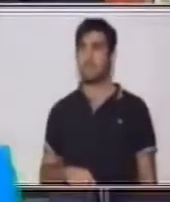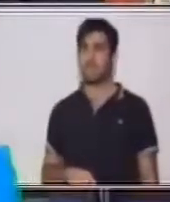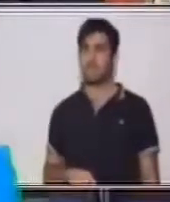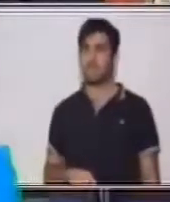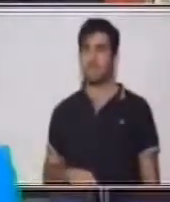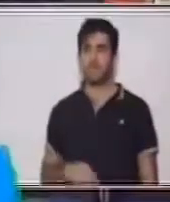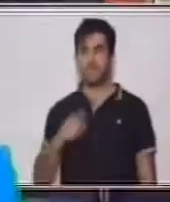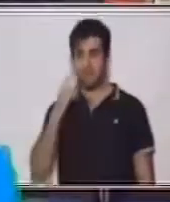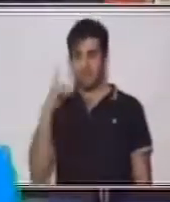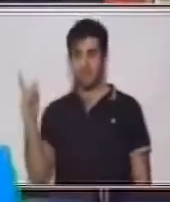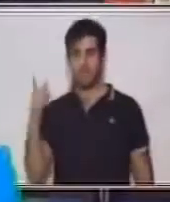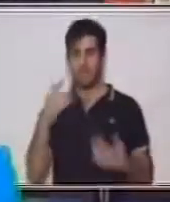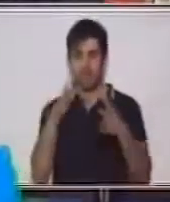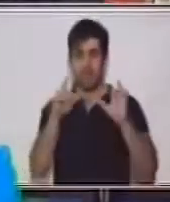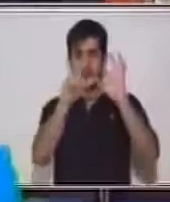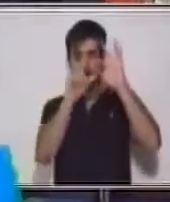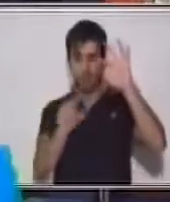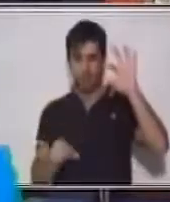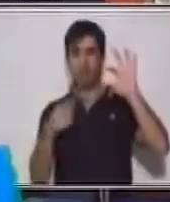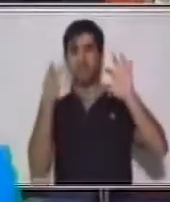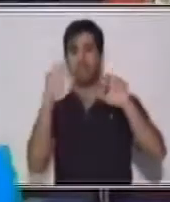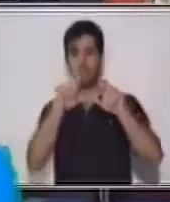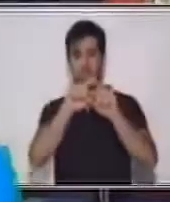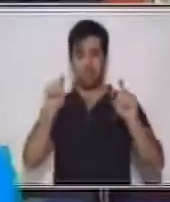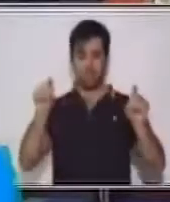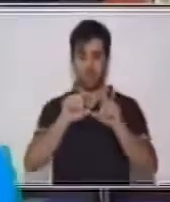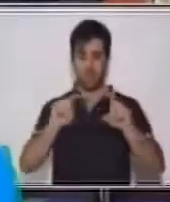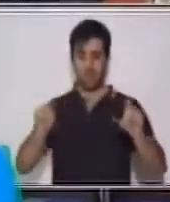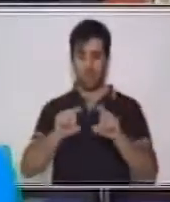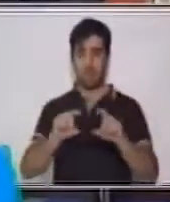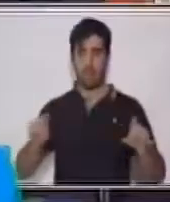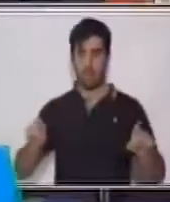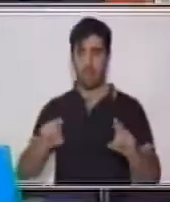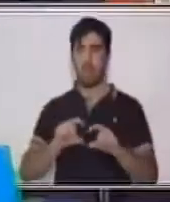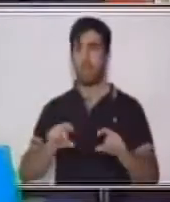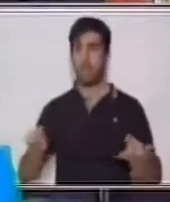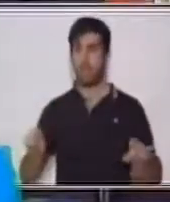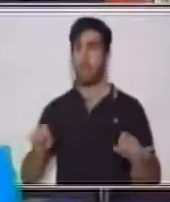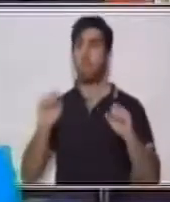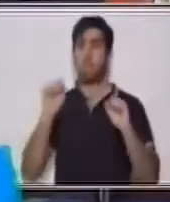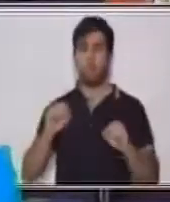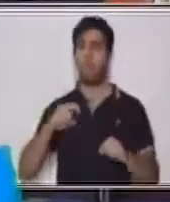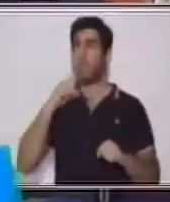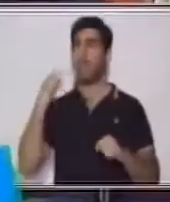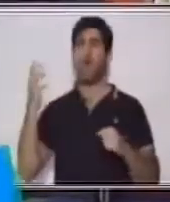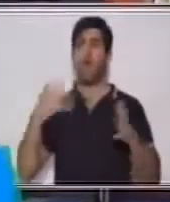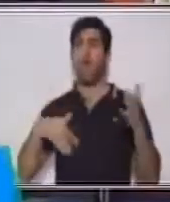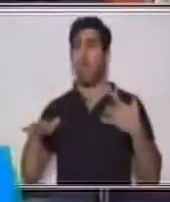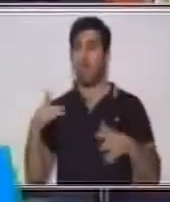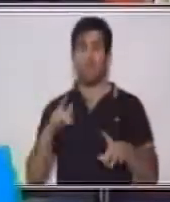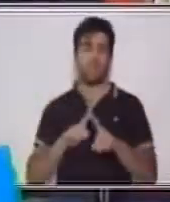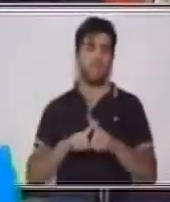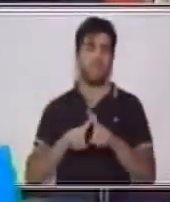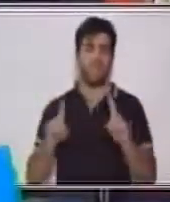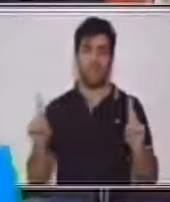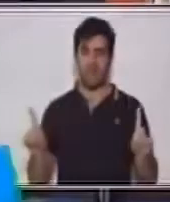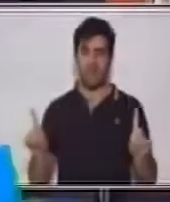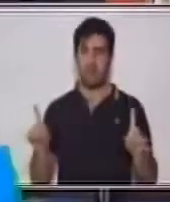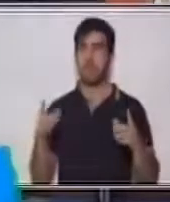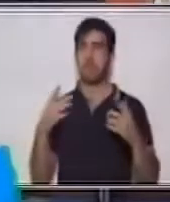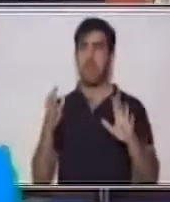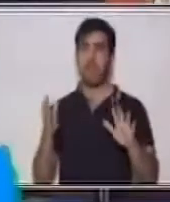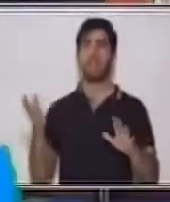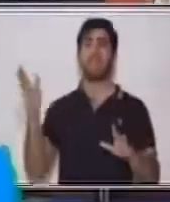acá para que sean las que formen el esqueleto. Las tiritas pueden ser de este papel. Luego